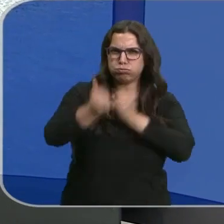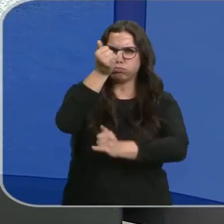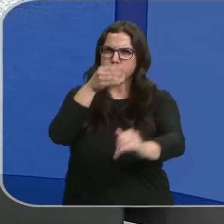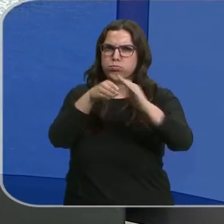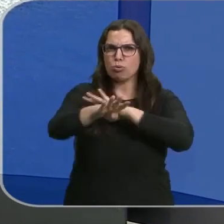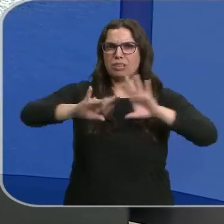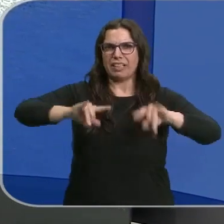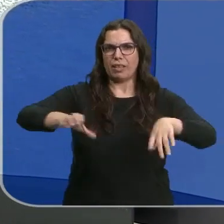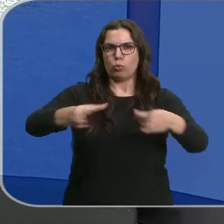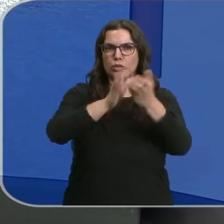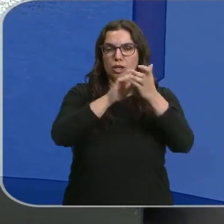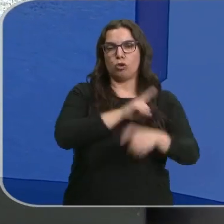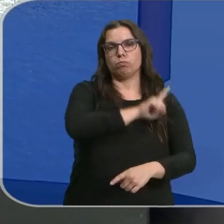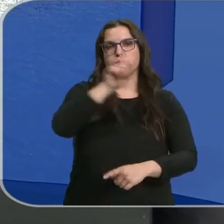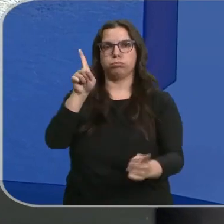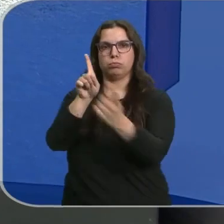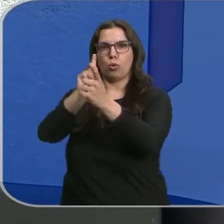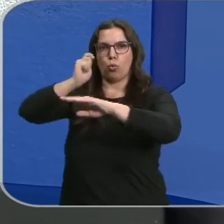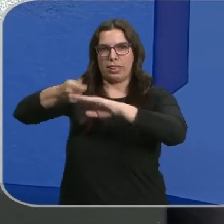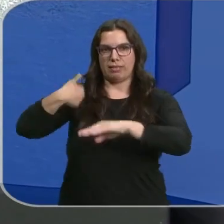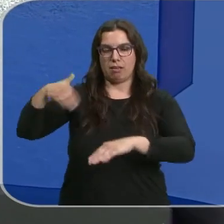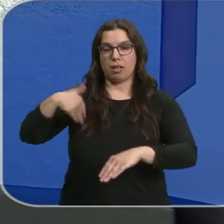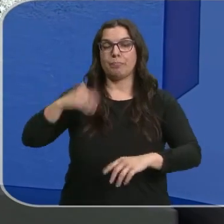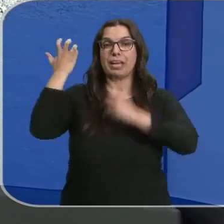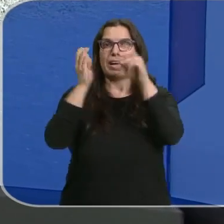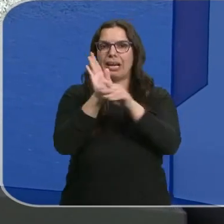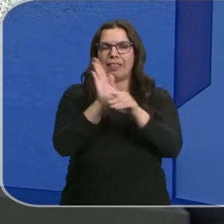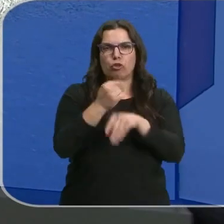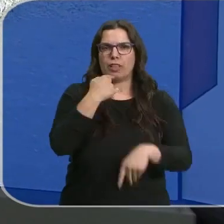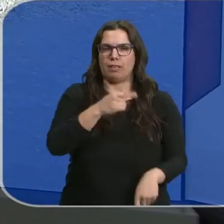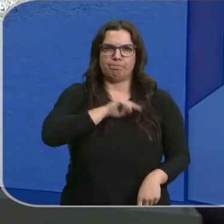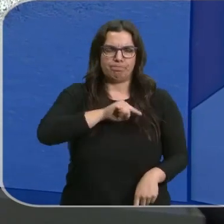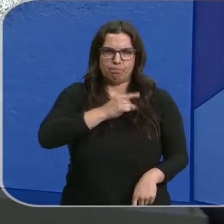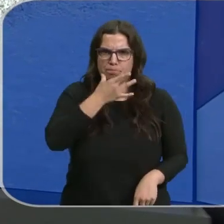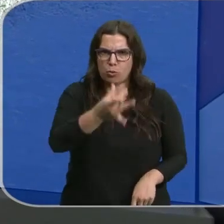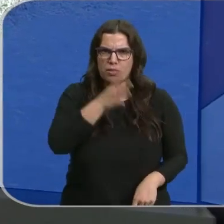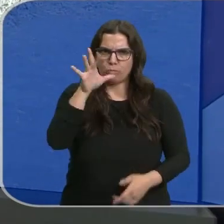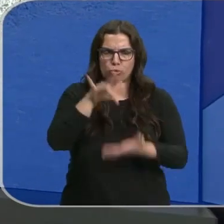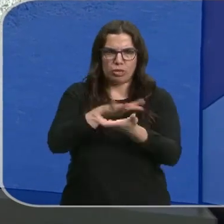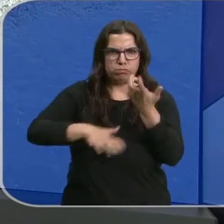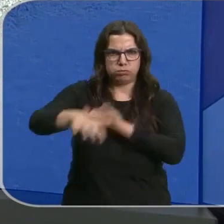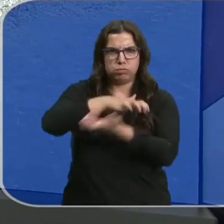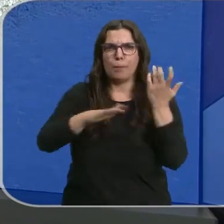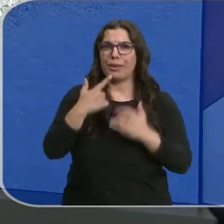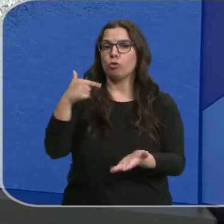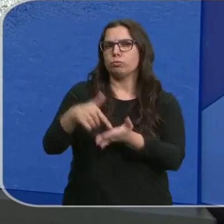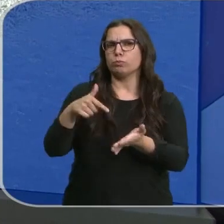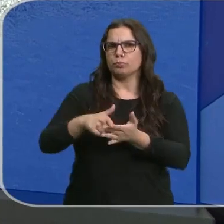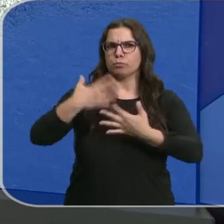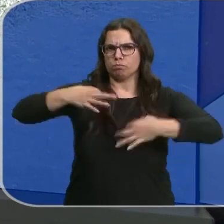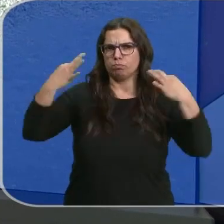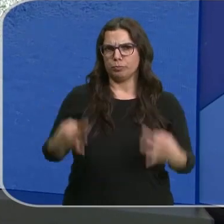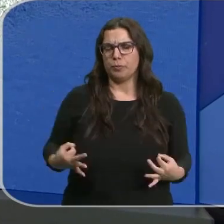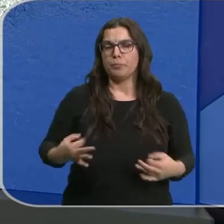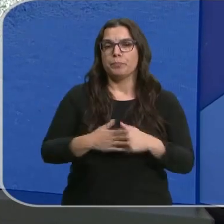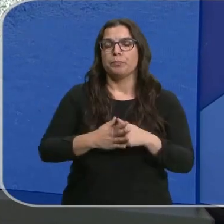la Junta en Salamanca ha pasado a disposición judicial. Los ganaderos se muestran avergonzados por lo que ocurrió, pero insisten en sus reivindicaciones. El